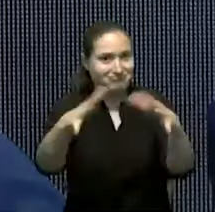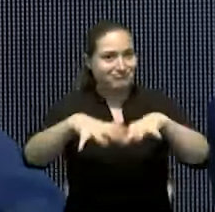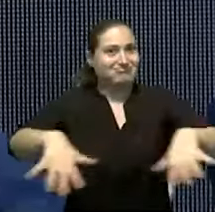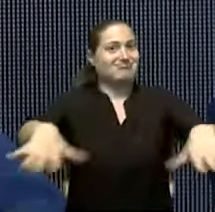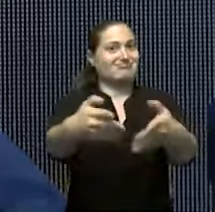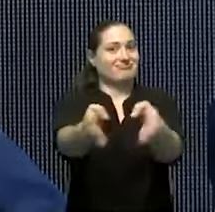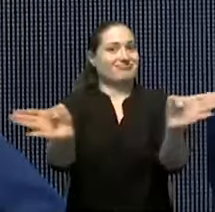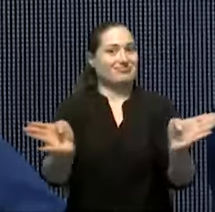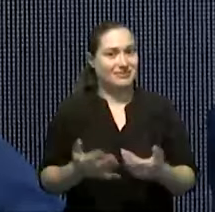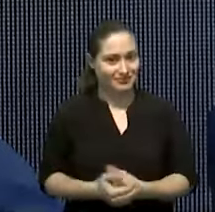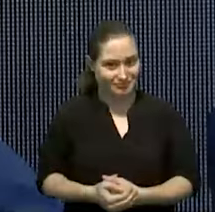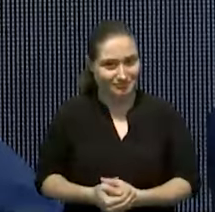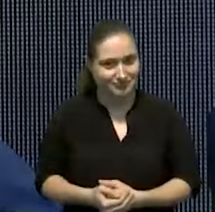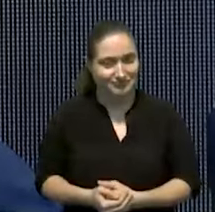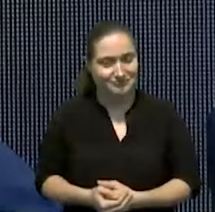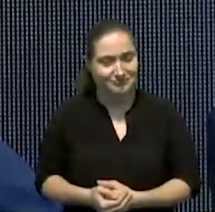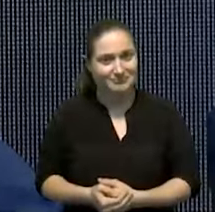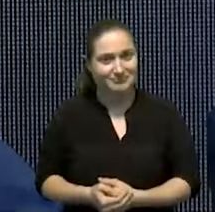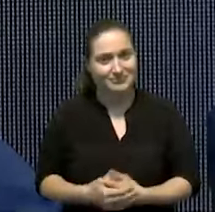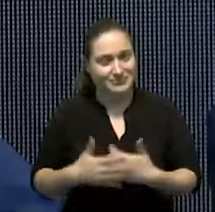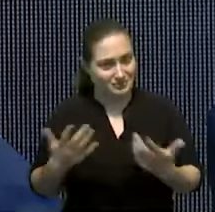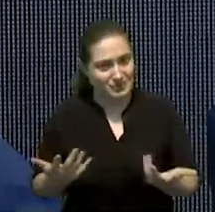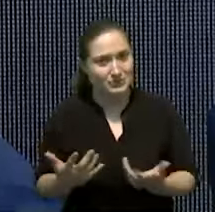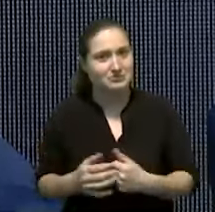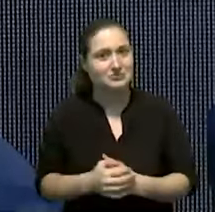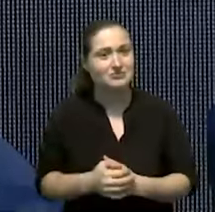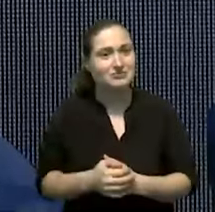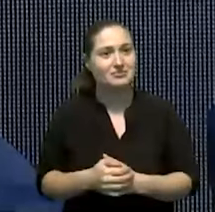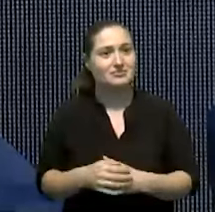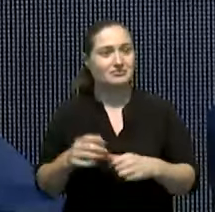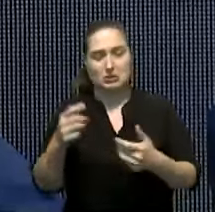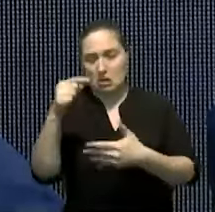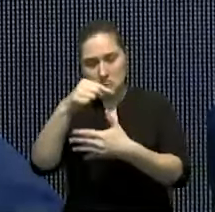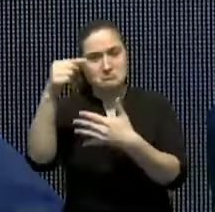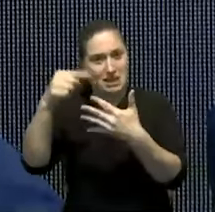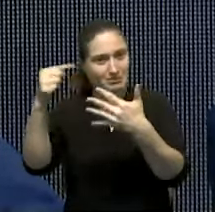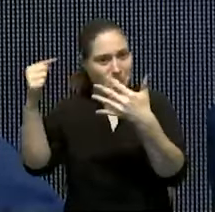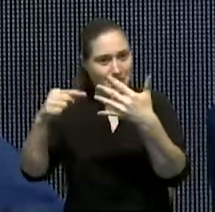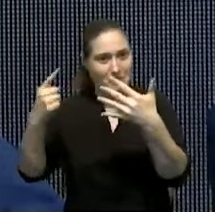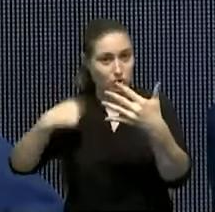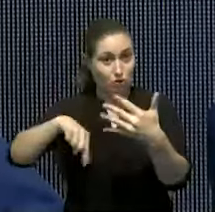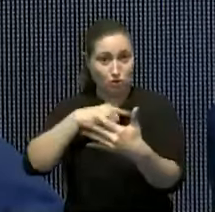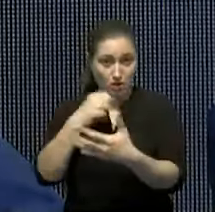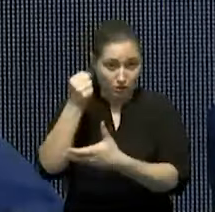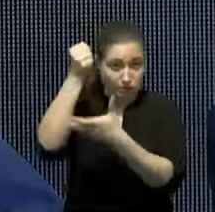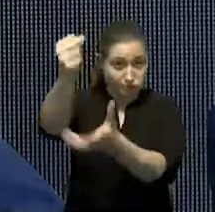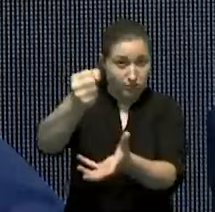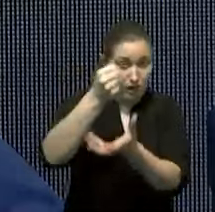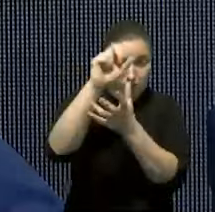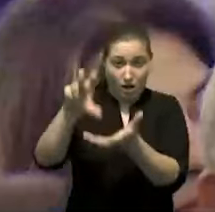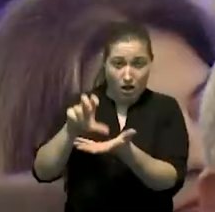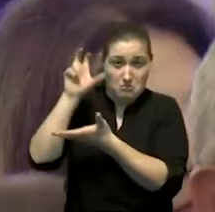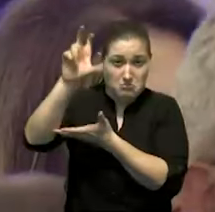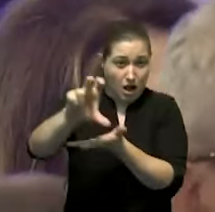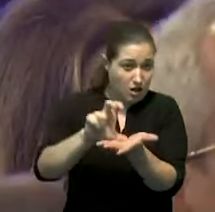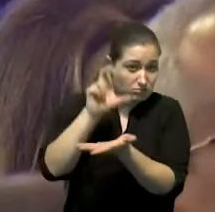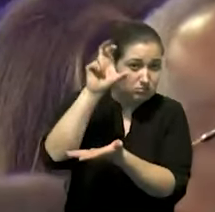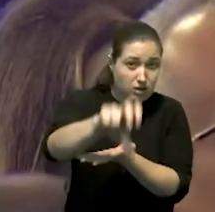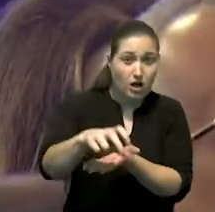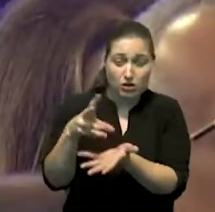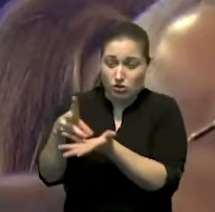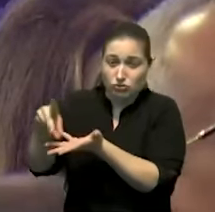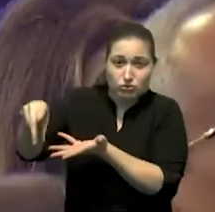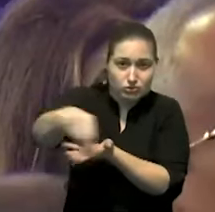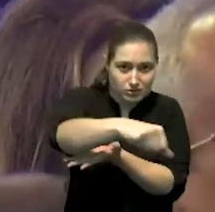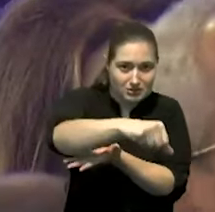y así sucesivamente con cada uno de los elementos que van a ser priorizados con los recursos de la